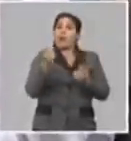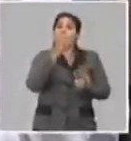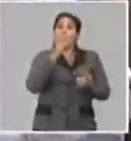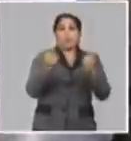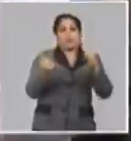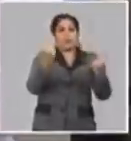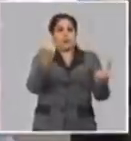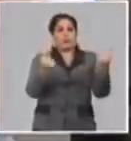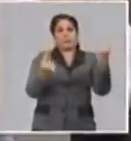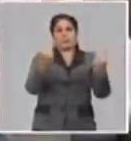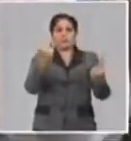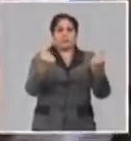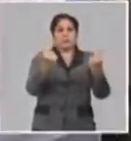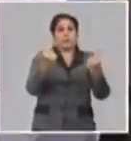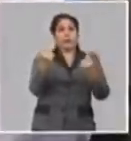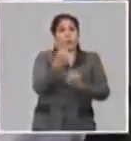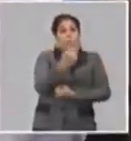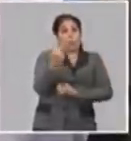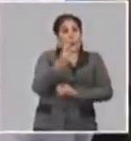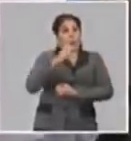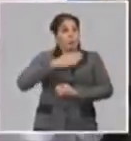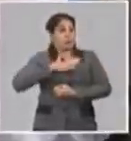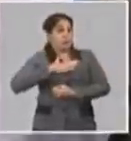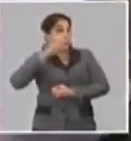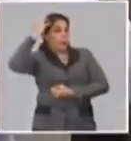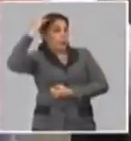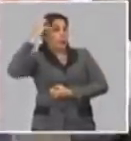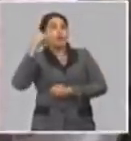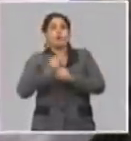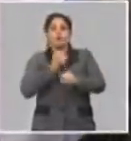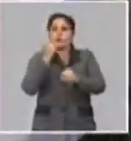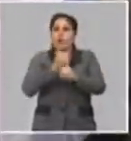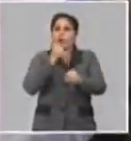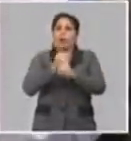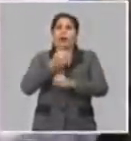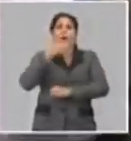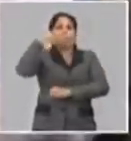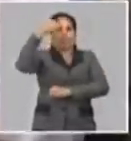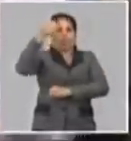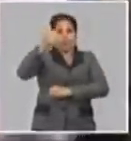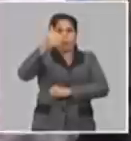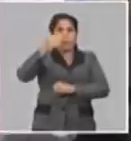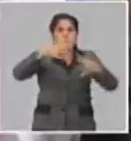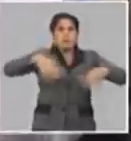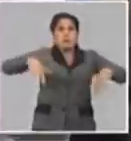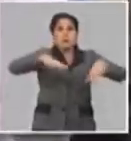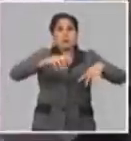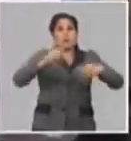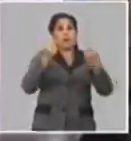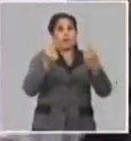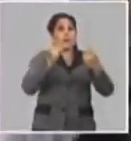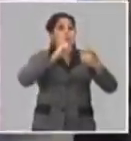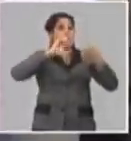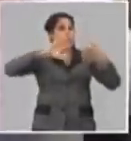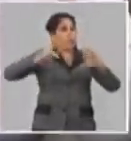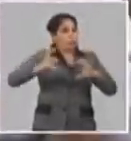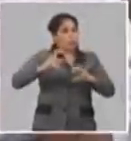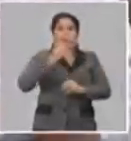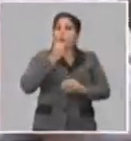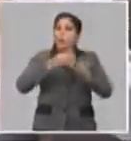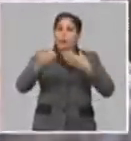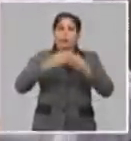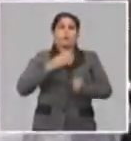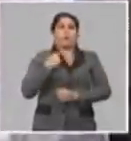similares para que ambos sectores se desempeñen en condiciones similares en medio de un entorno económico complejo. Vuelvo a